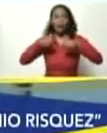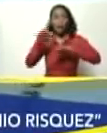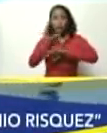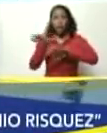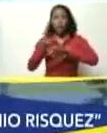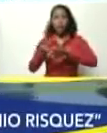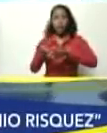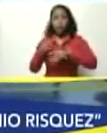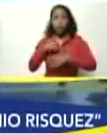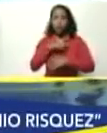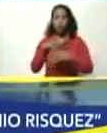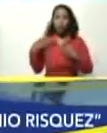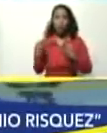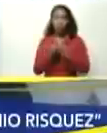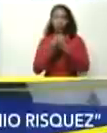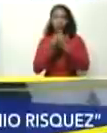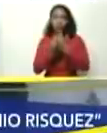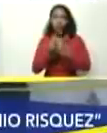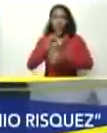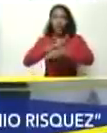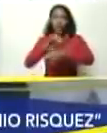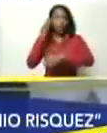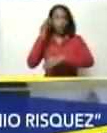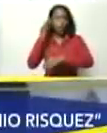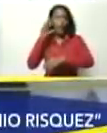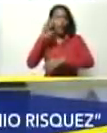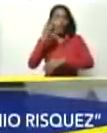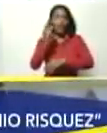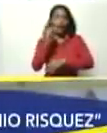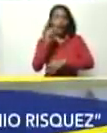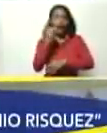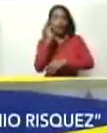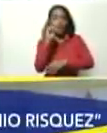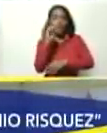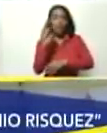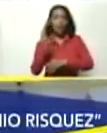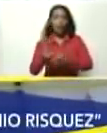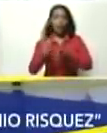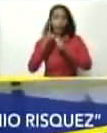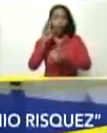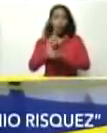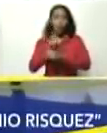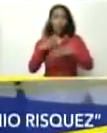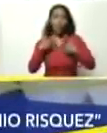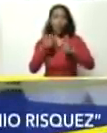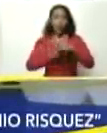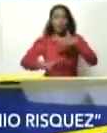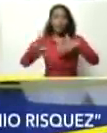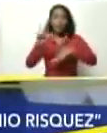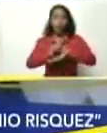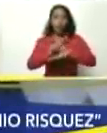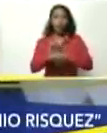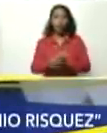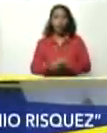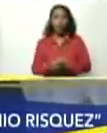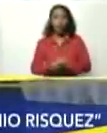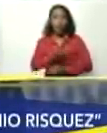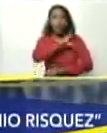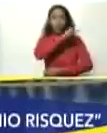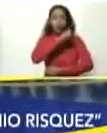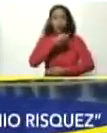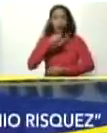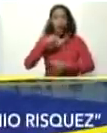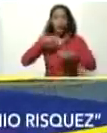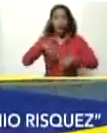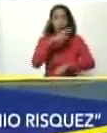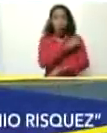municipio. Y estoy en compañía de la doctora Rainer Rondón, Autoridad Única de Salud, de la licenciada Misley de Tablante, directora del